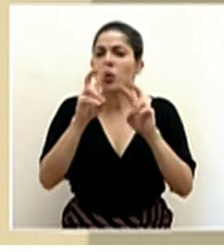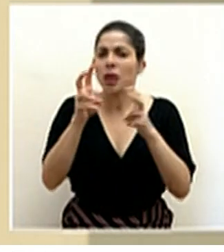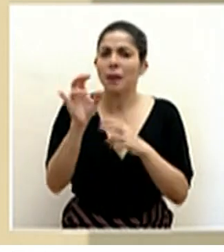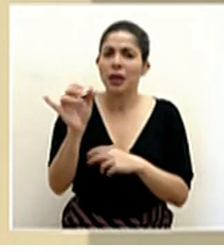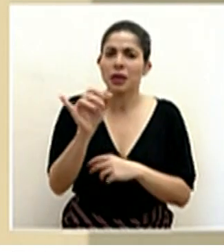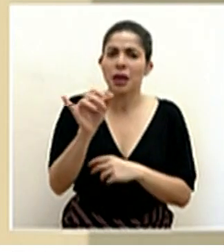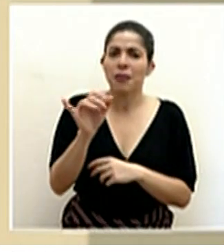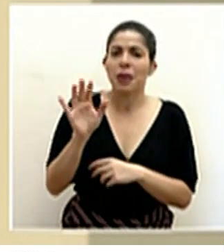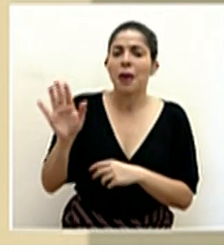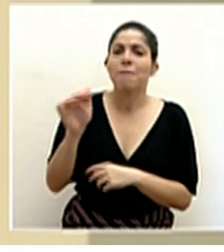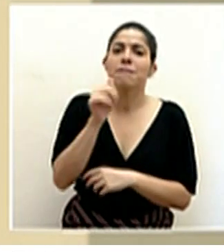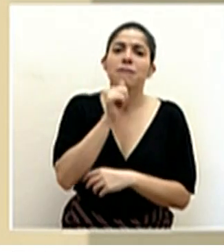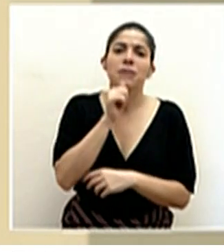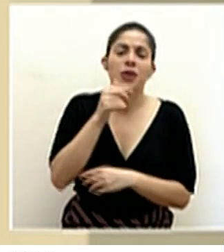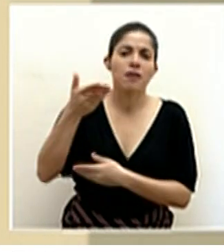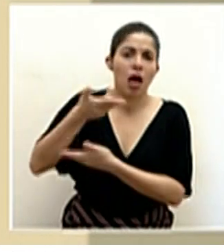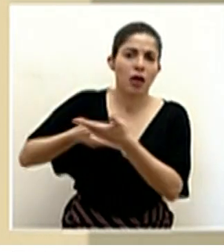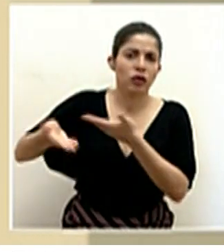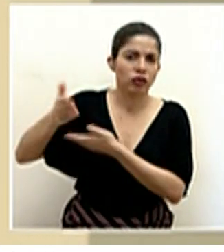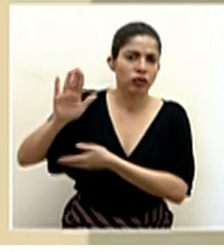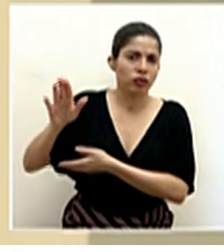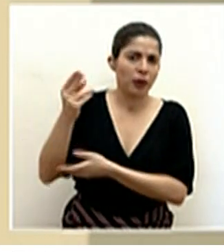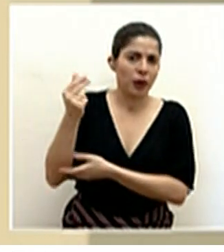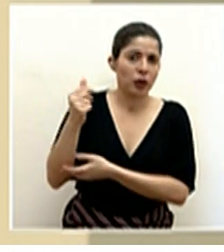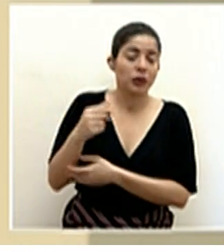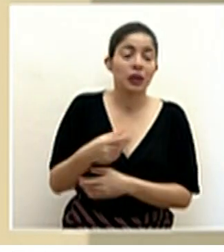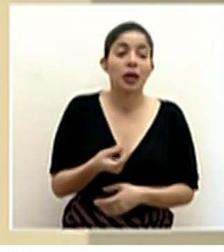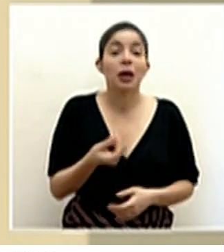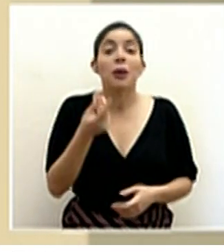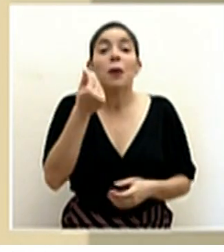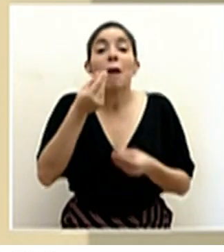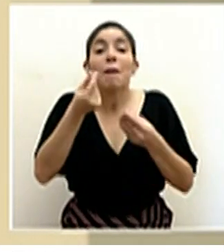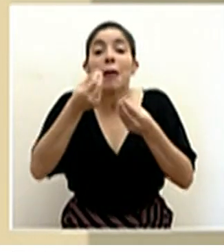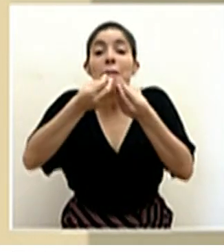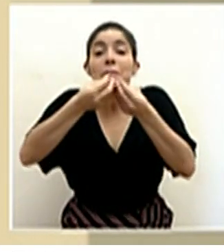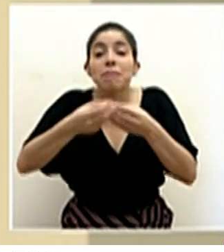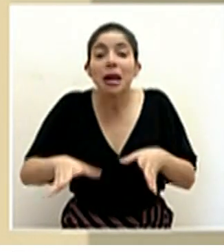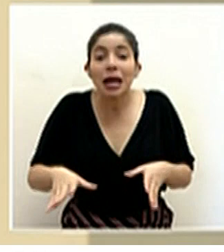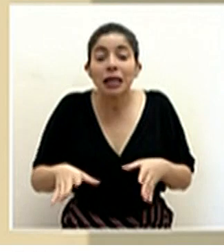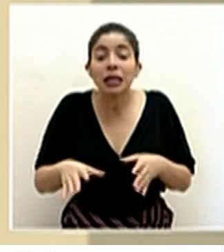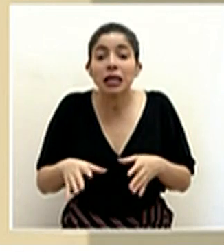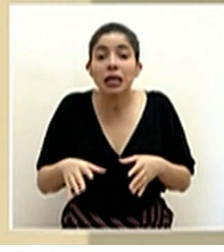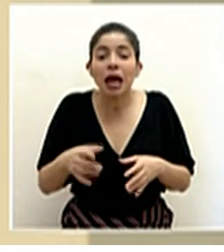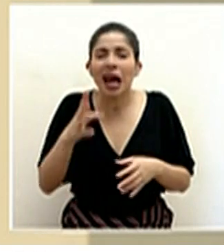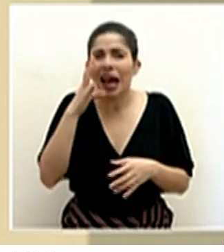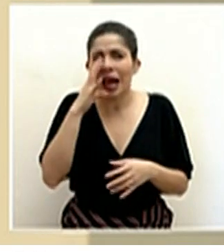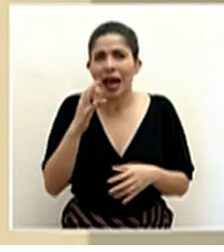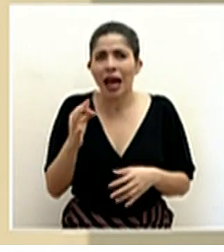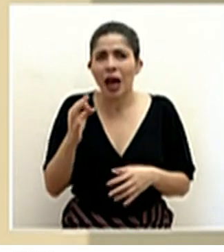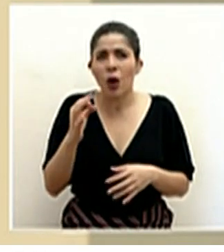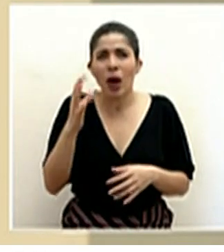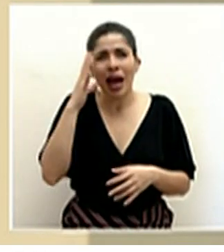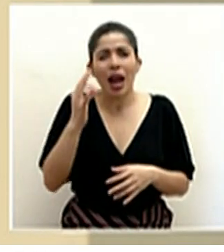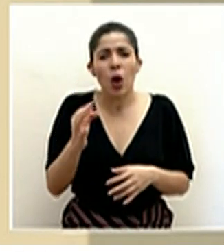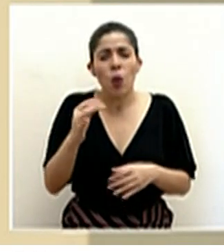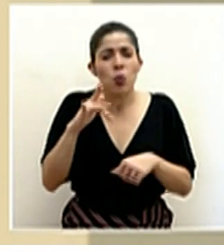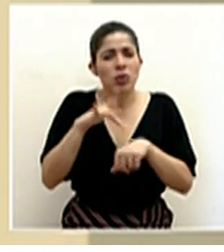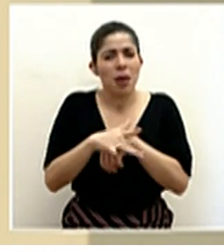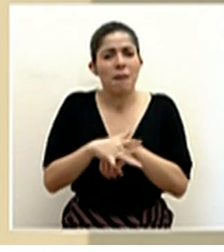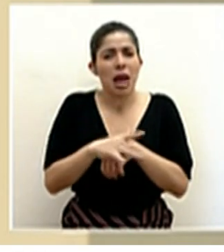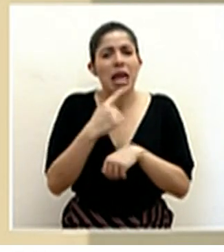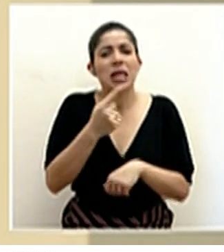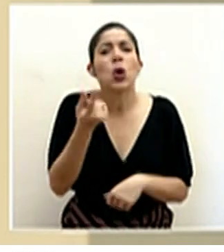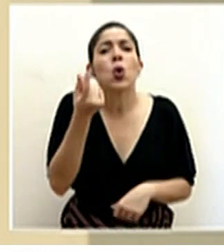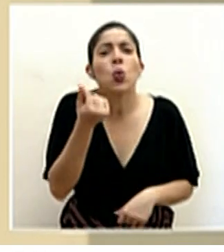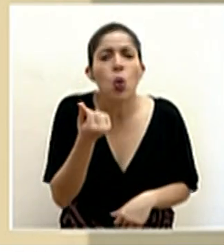también entre privados y las pérdidas de los cuales estamos hablando, me parece que es prematuro para saber. Eso